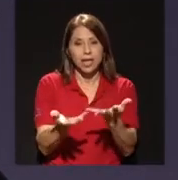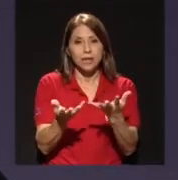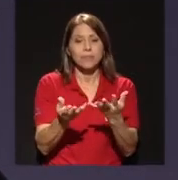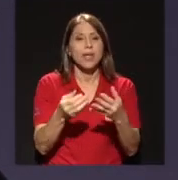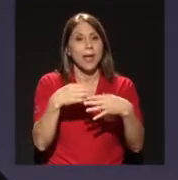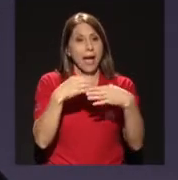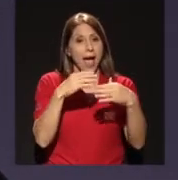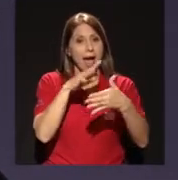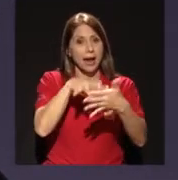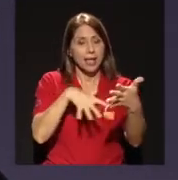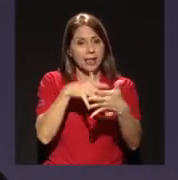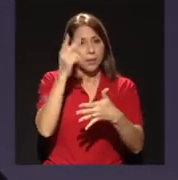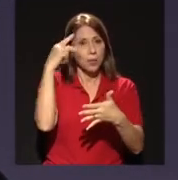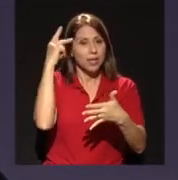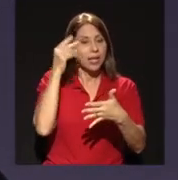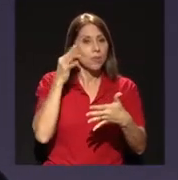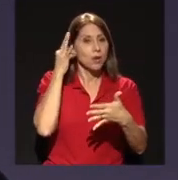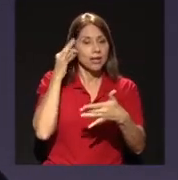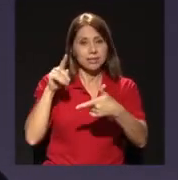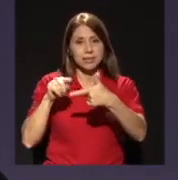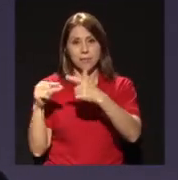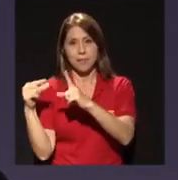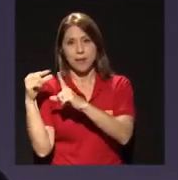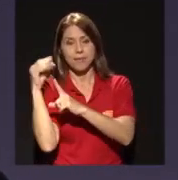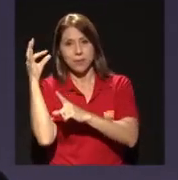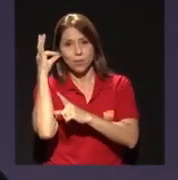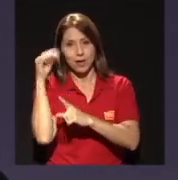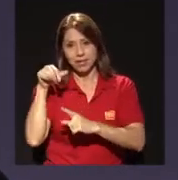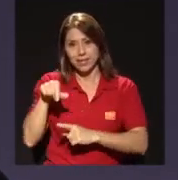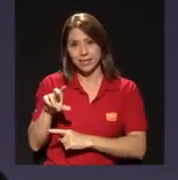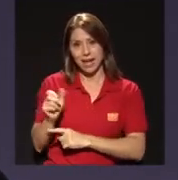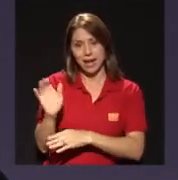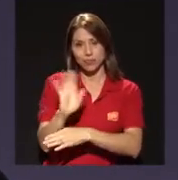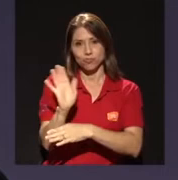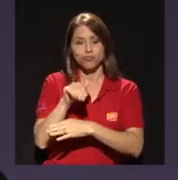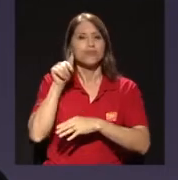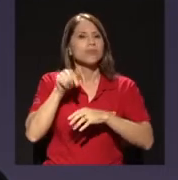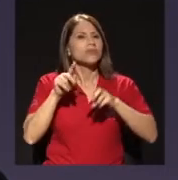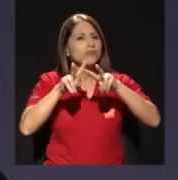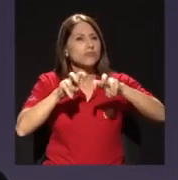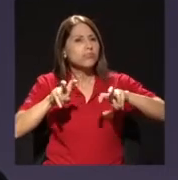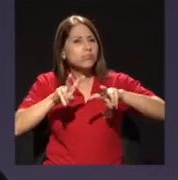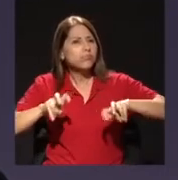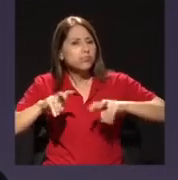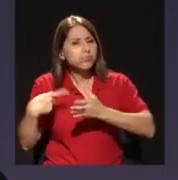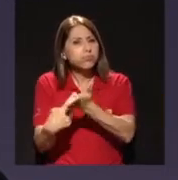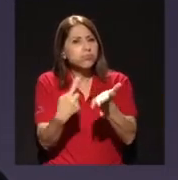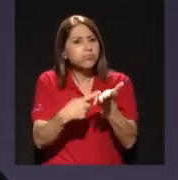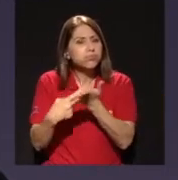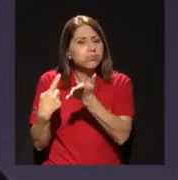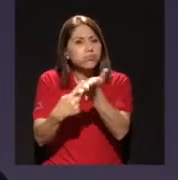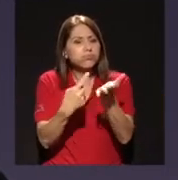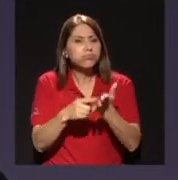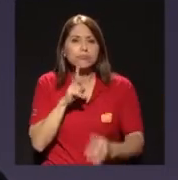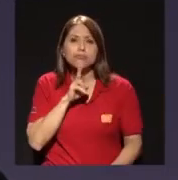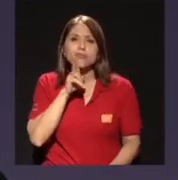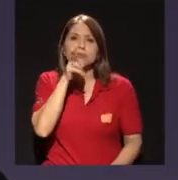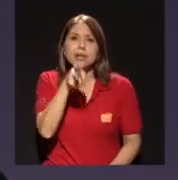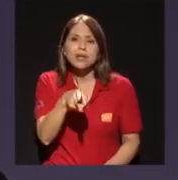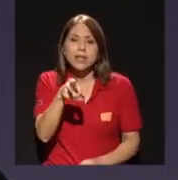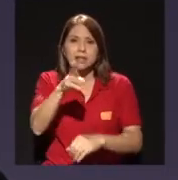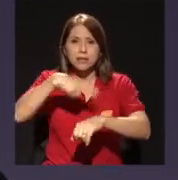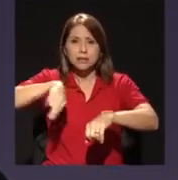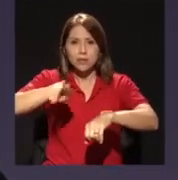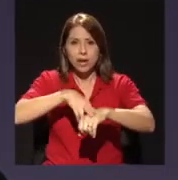de Palabra de Mujer de este canal. Este es un programa de análisis de la realidad nacional desde diversas miradas